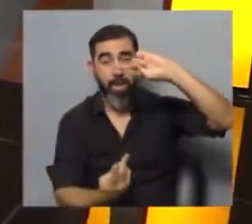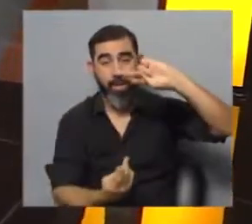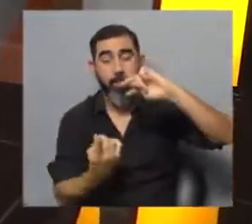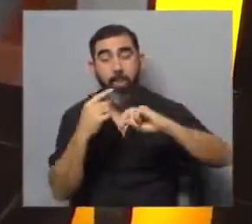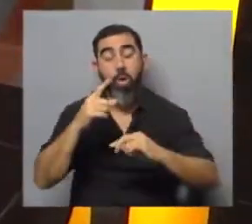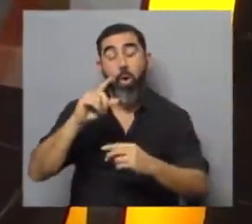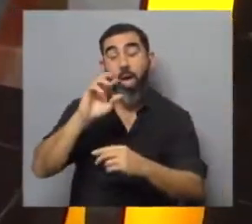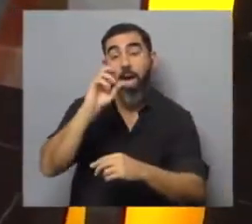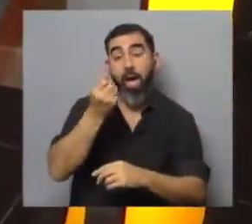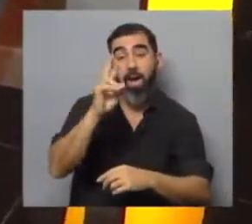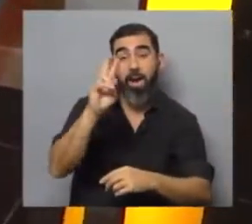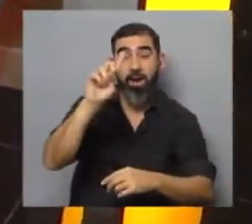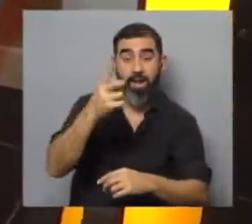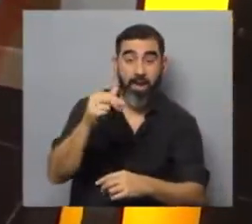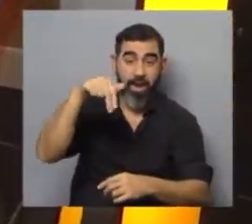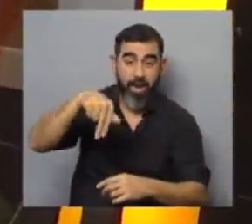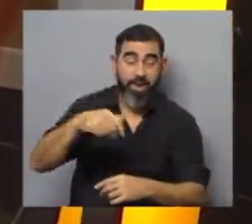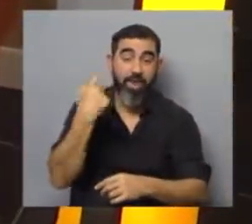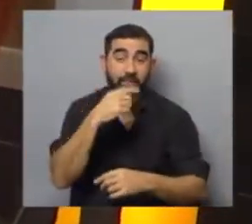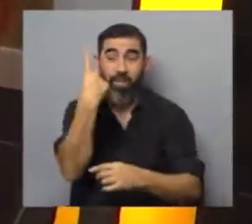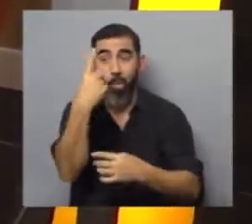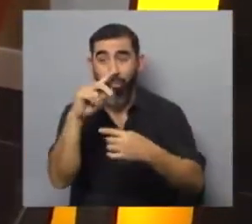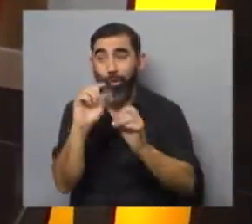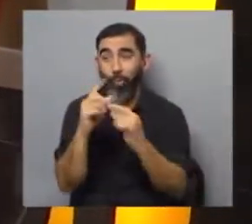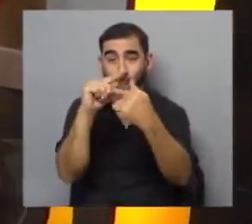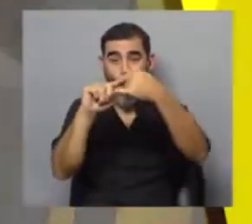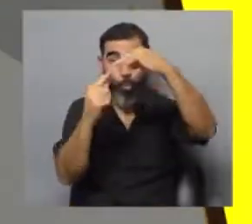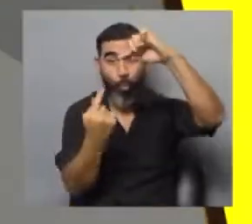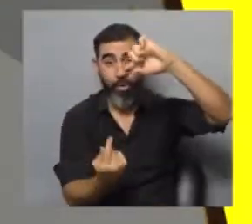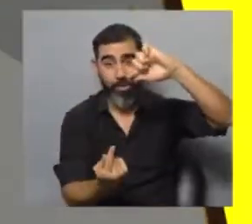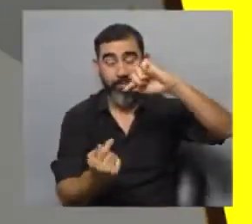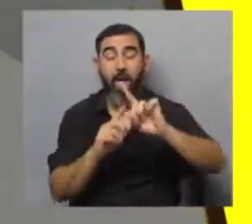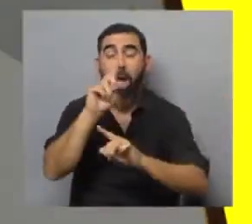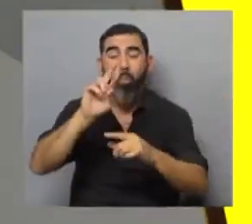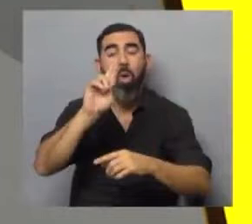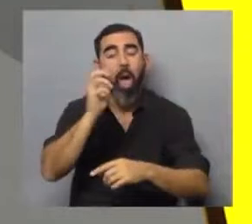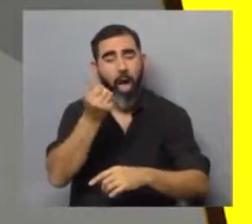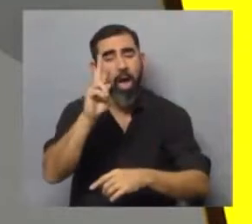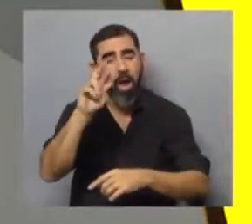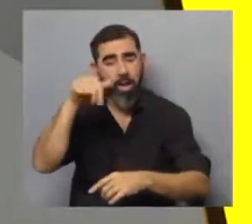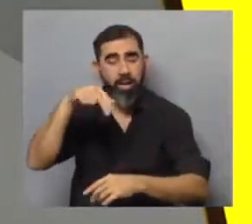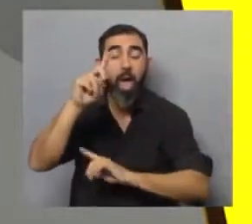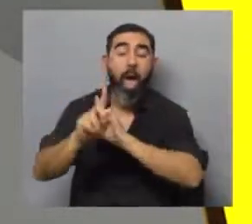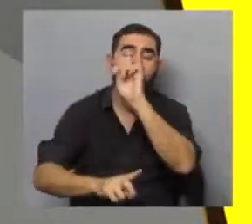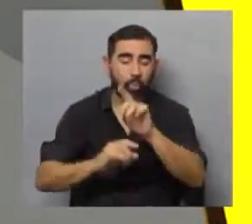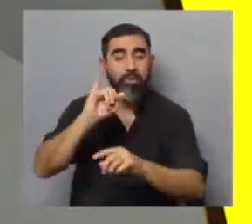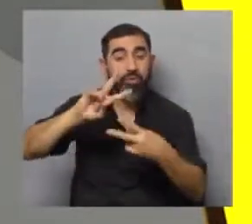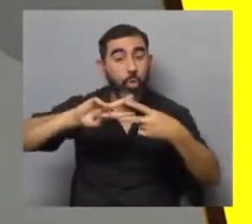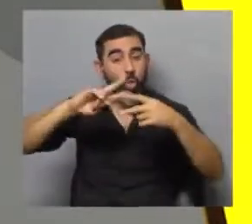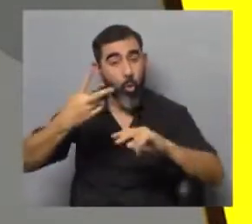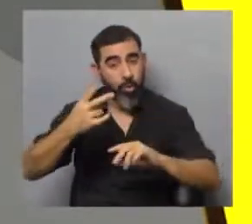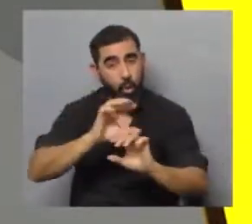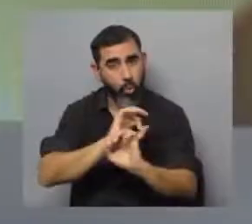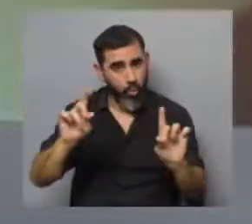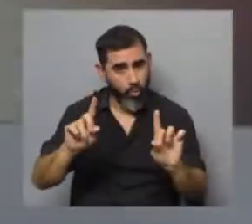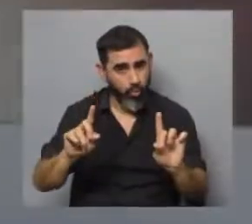mitad. Básicamente, digamos, si bien creo que hay algunos ARN que se presentan en formato de doble hélice, o leí